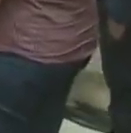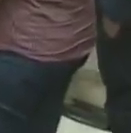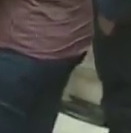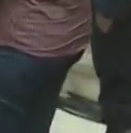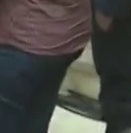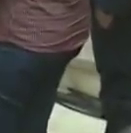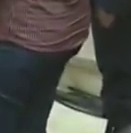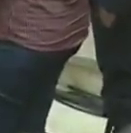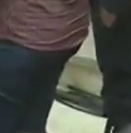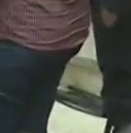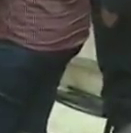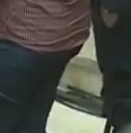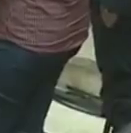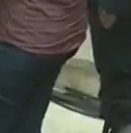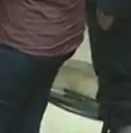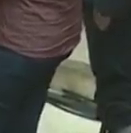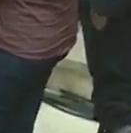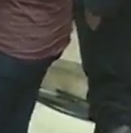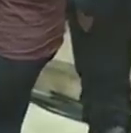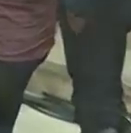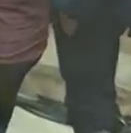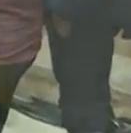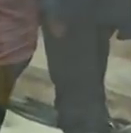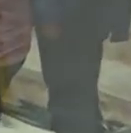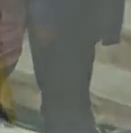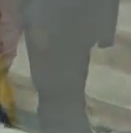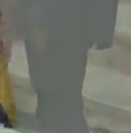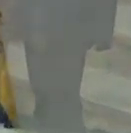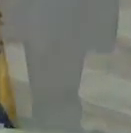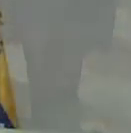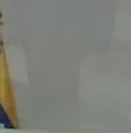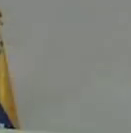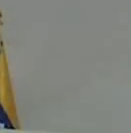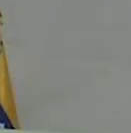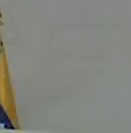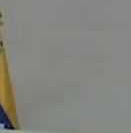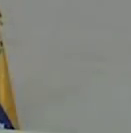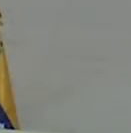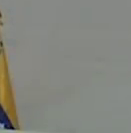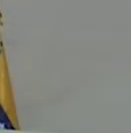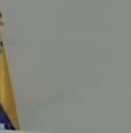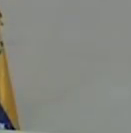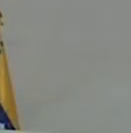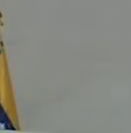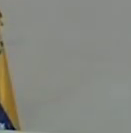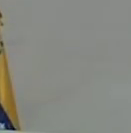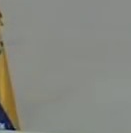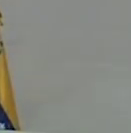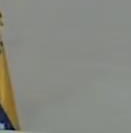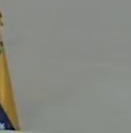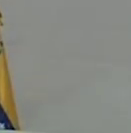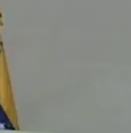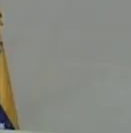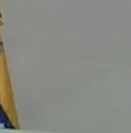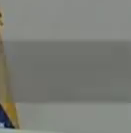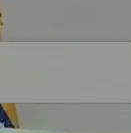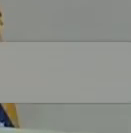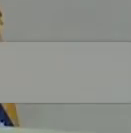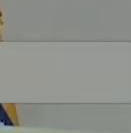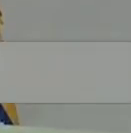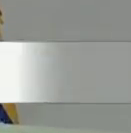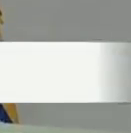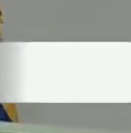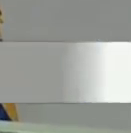económica. Sigamos escuchando parte de las palabras de la primera vicepresidenta de la Asamblea Nacional Constituyente, Tania Díaz, quien se